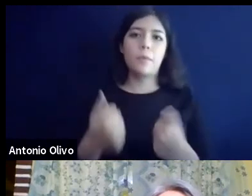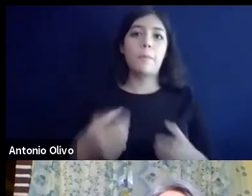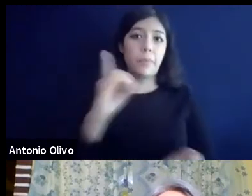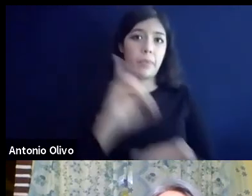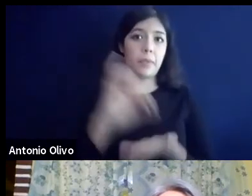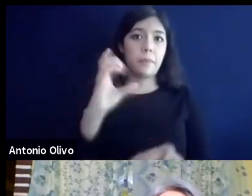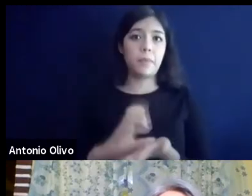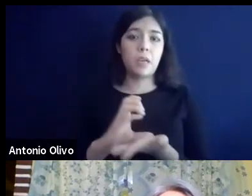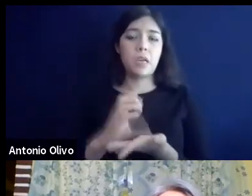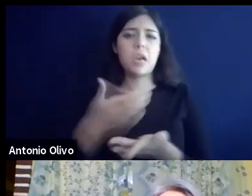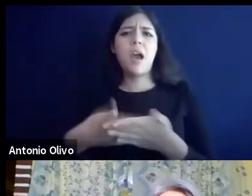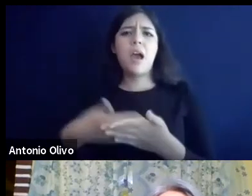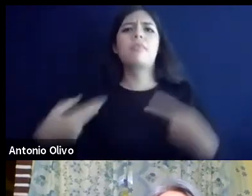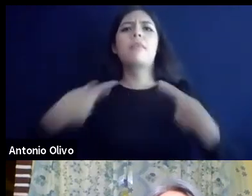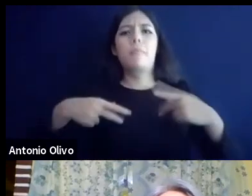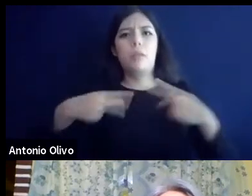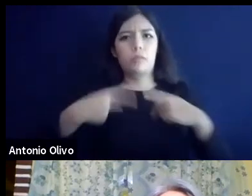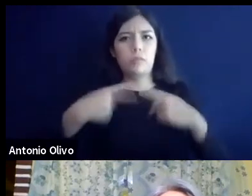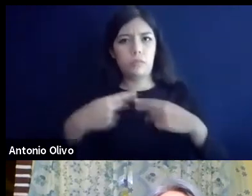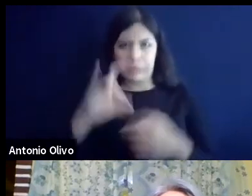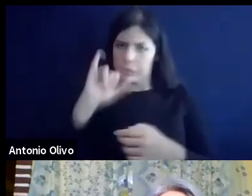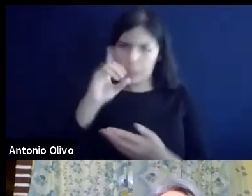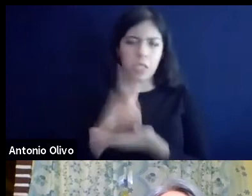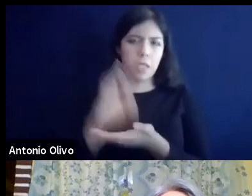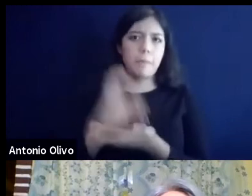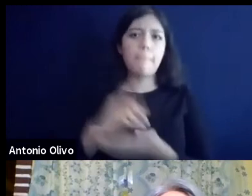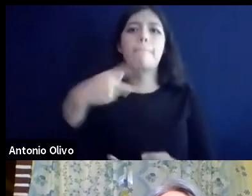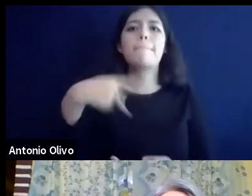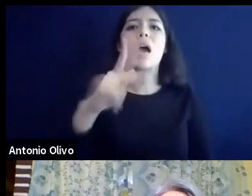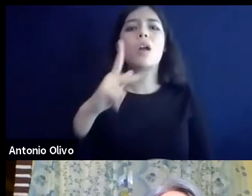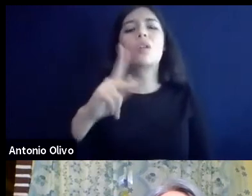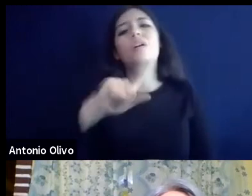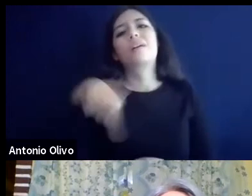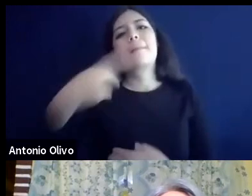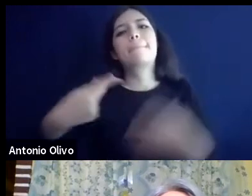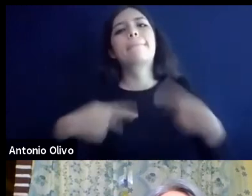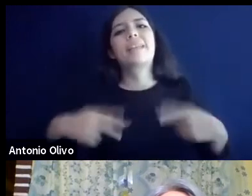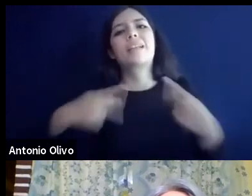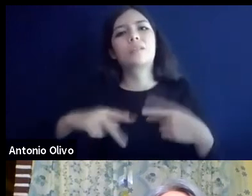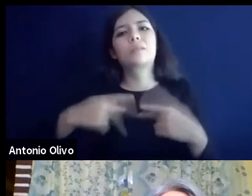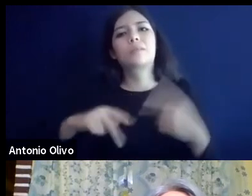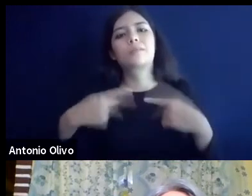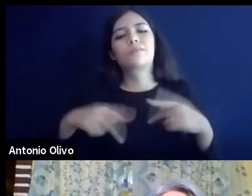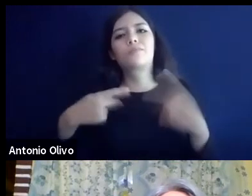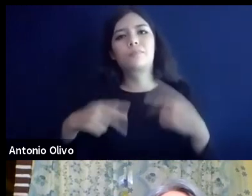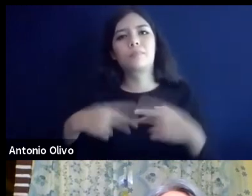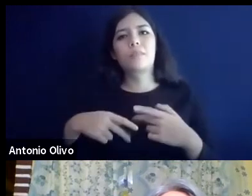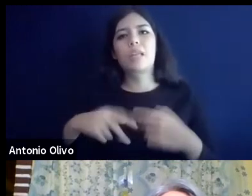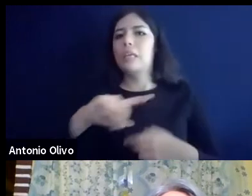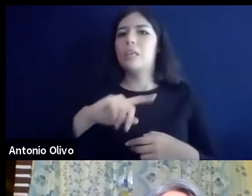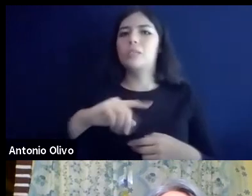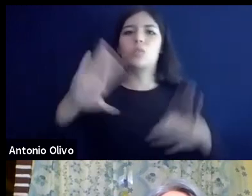cuando haces el ejercicio de olvidar la palabra discapacidad, dices tú, los seres humanos